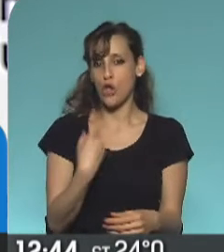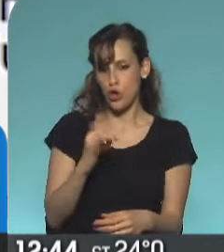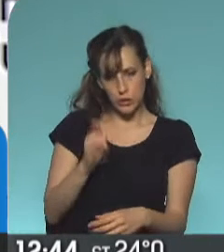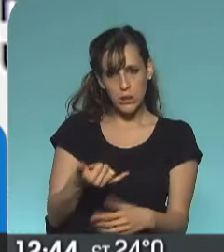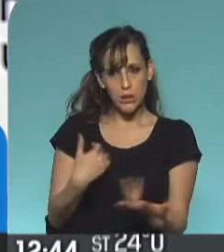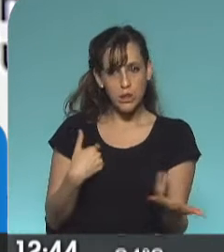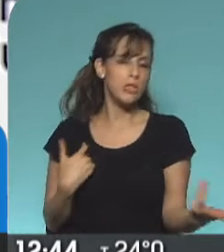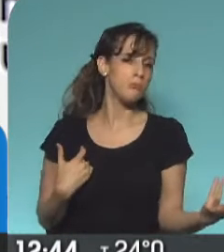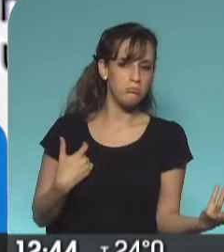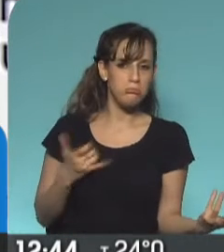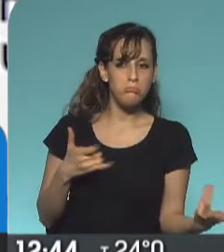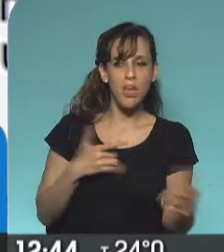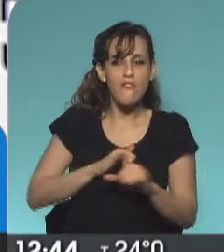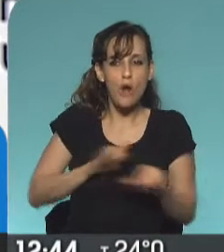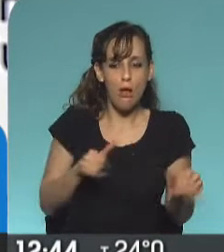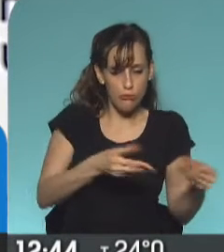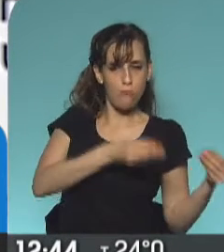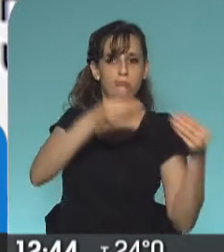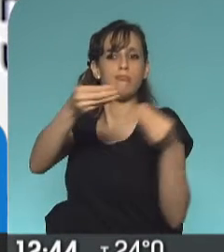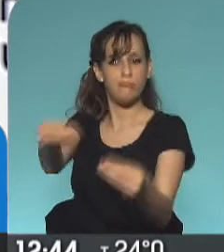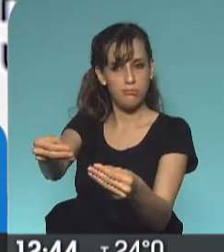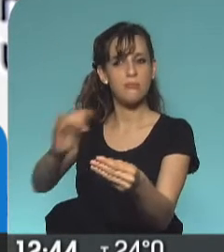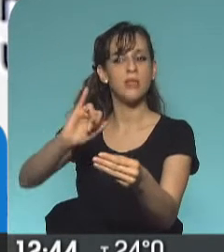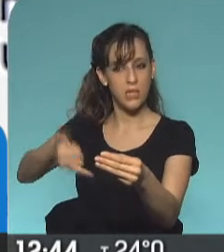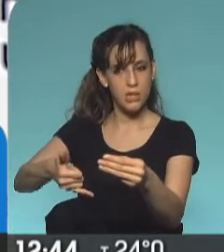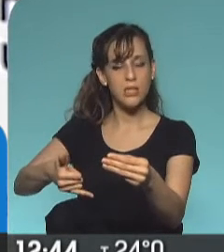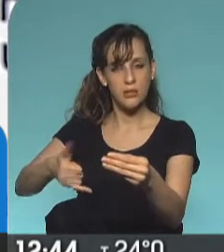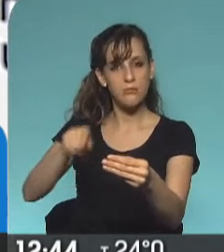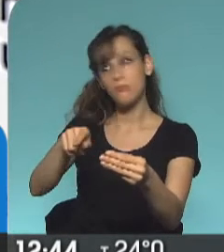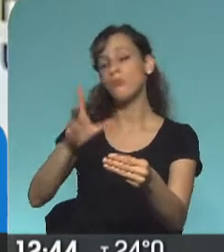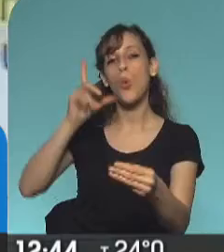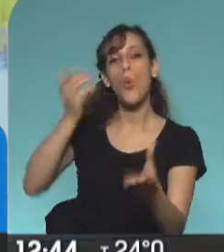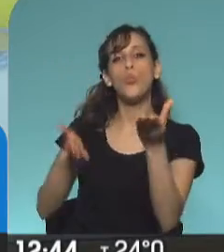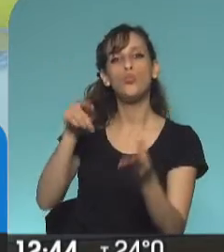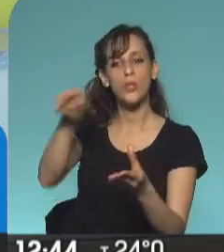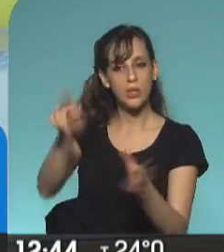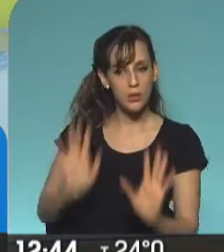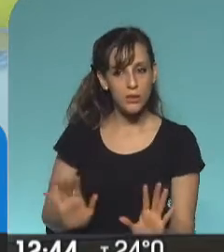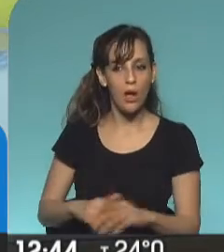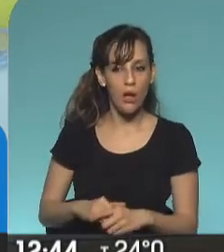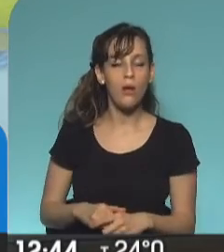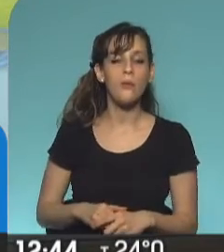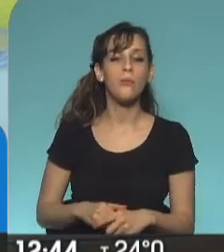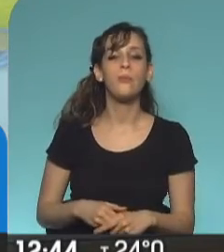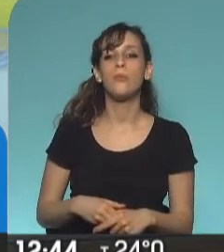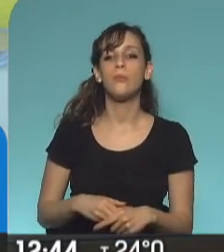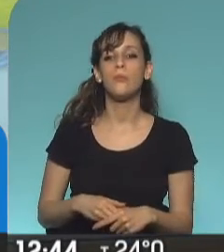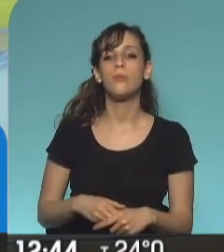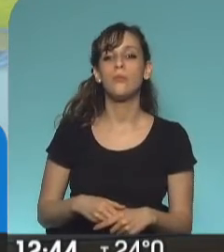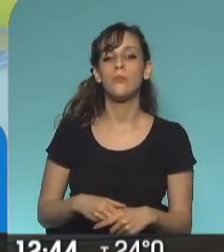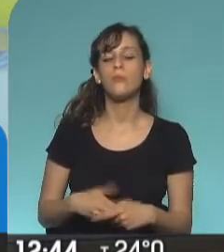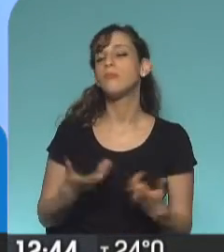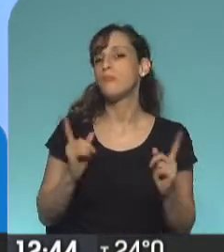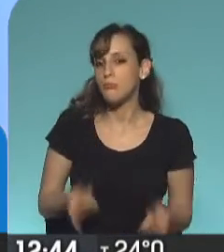en detalle la información técnica el aval científico las razones académicas por los cuales y